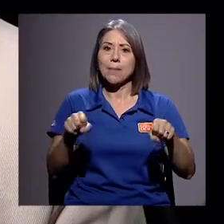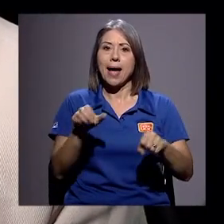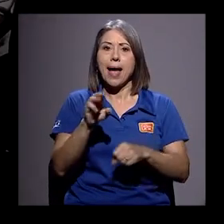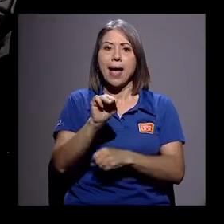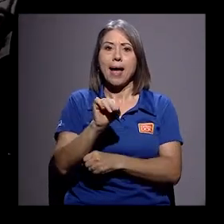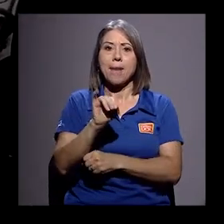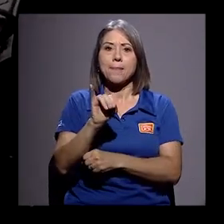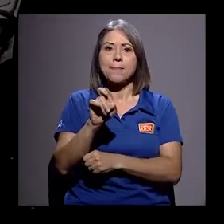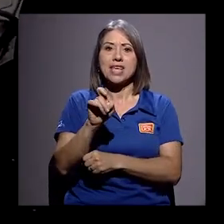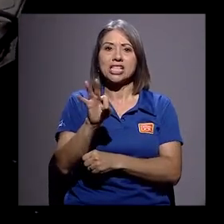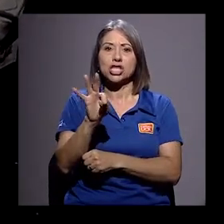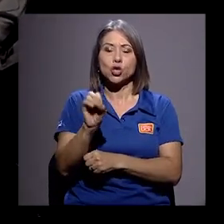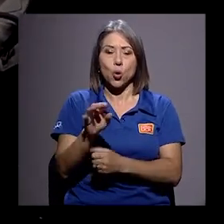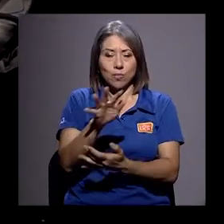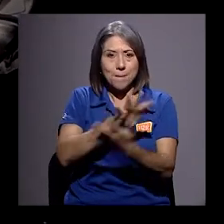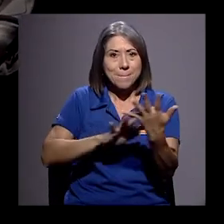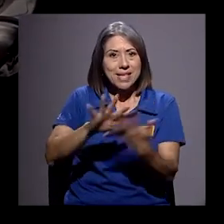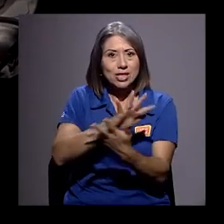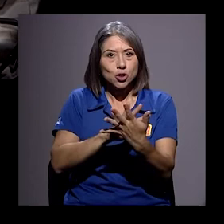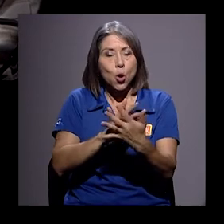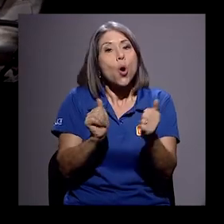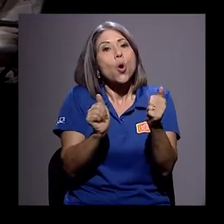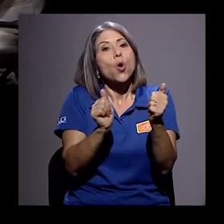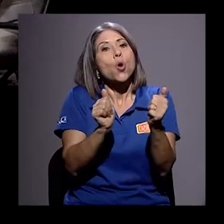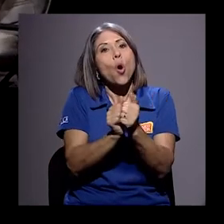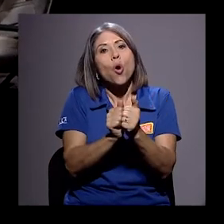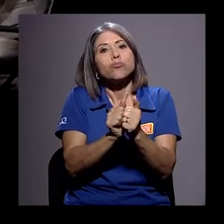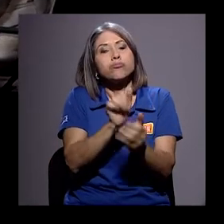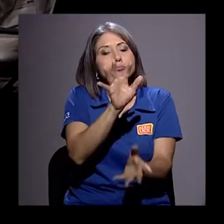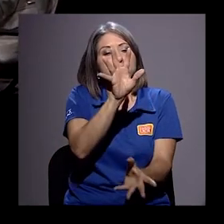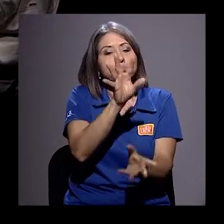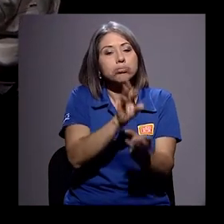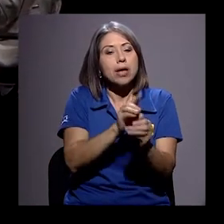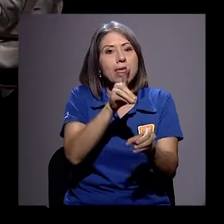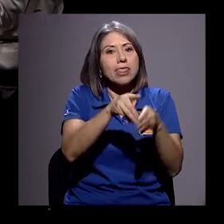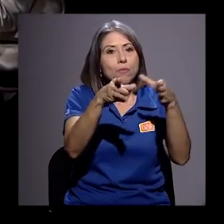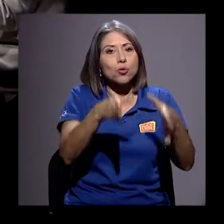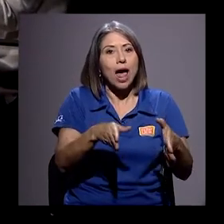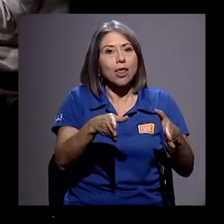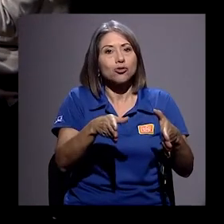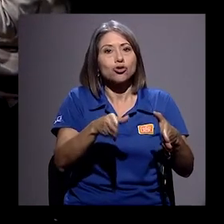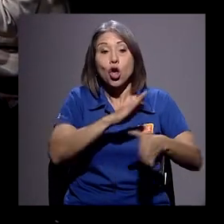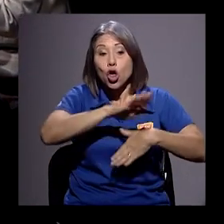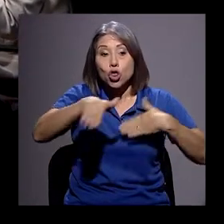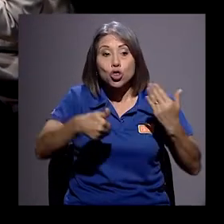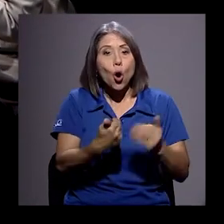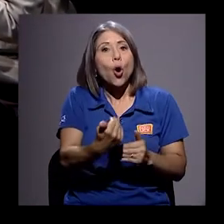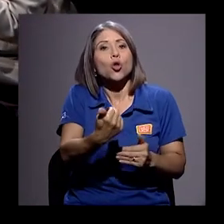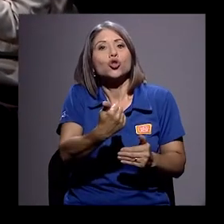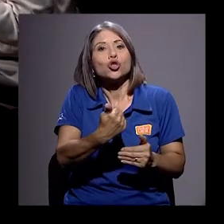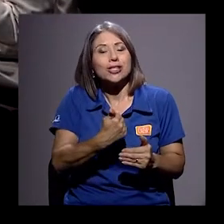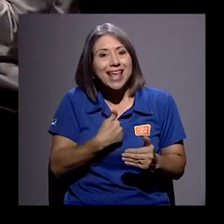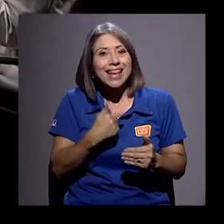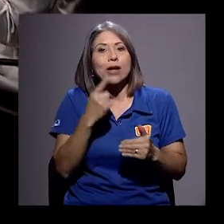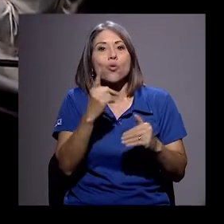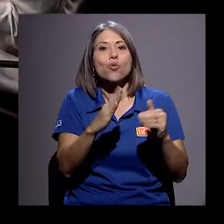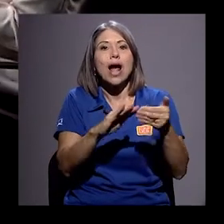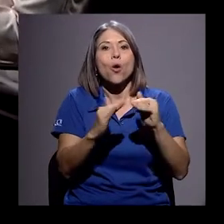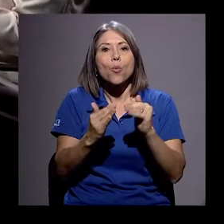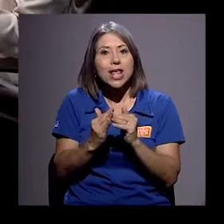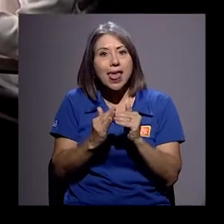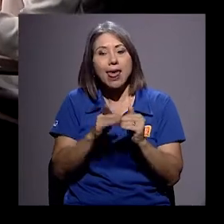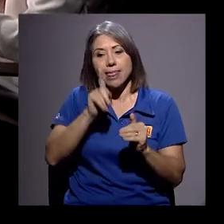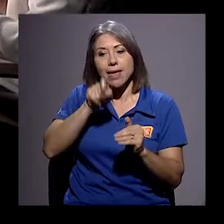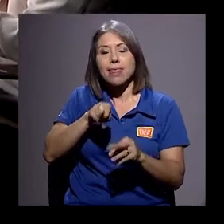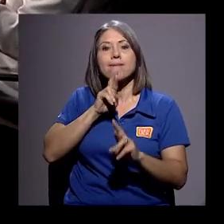equis cantidad de diputados que todos van a tener un electorado definido una una zona una comunidad a la que se